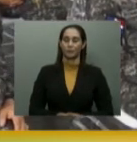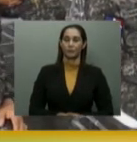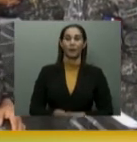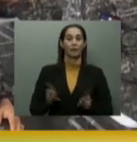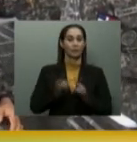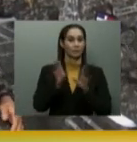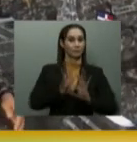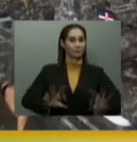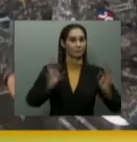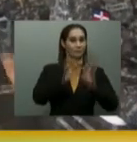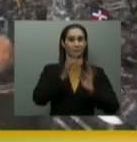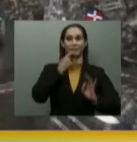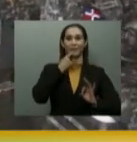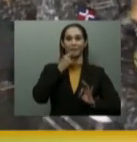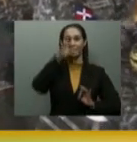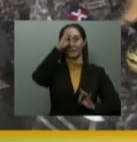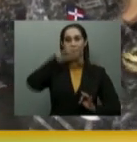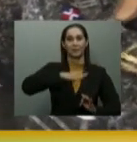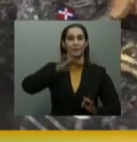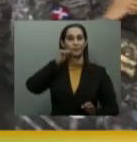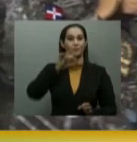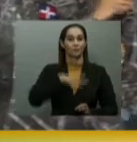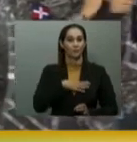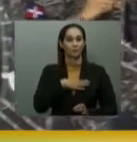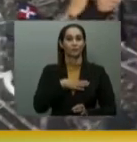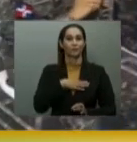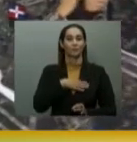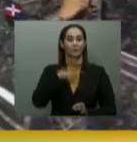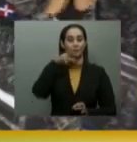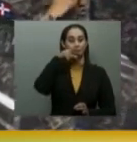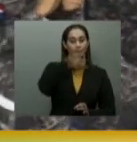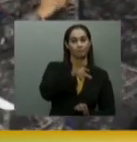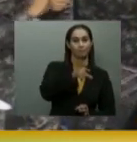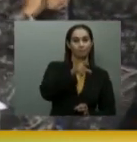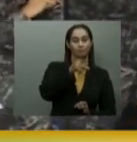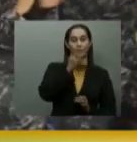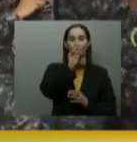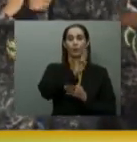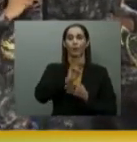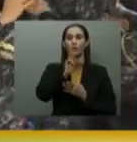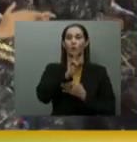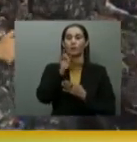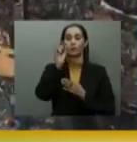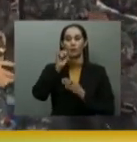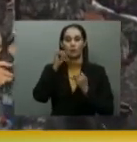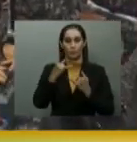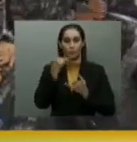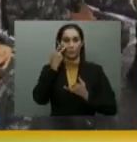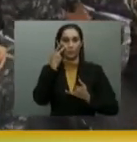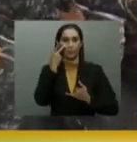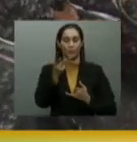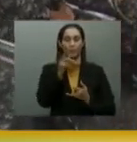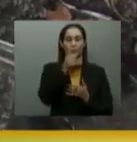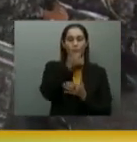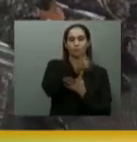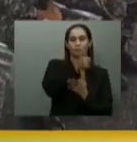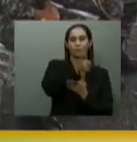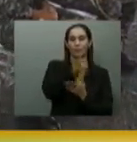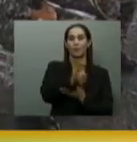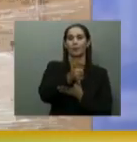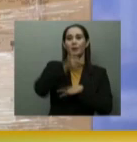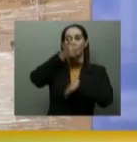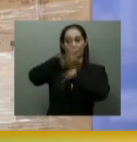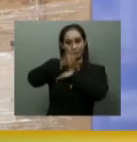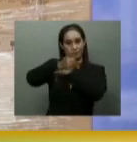se implemente el plan y que no funcionó que no se dé ninguno o sea los dominicanos el país está a la espera de la implementación de